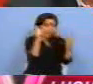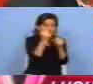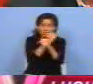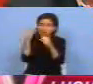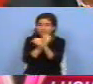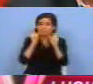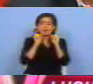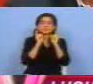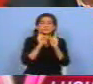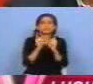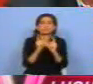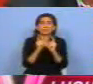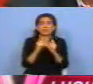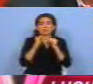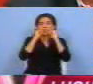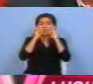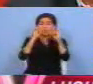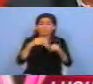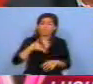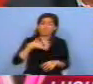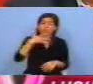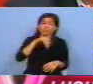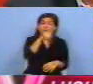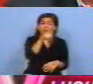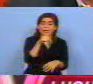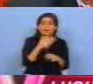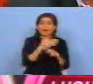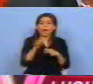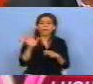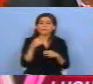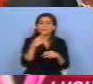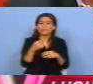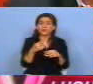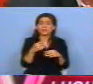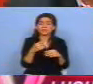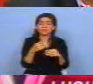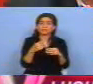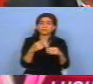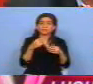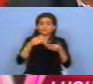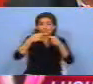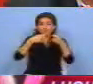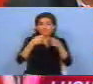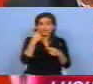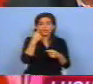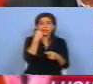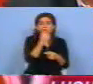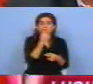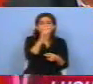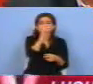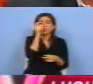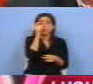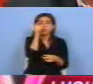de las versiones y a la vez entiendo en Lucho que más allá de una Pauta comercial hay un conocimiento con el padre de una persona de